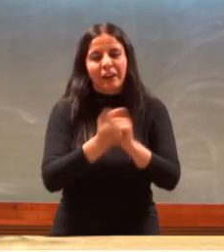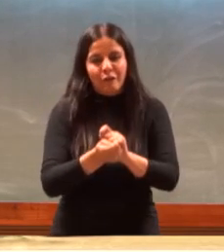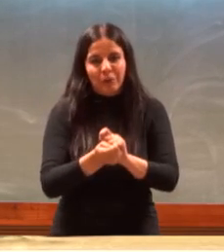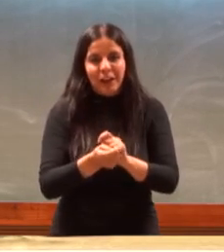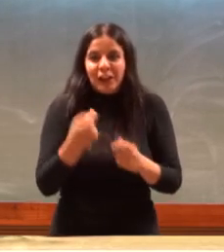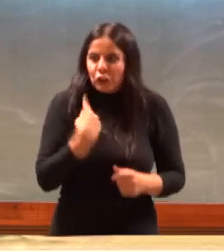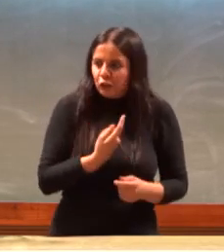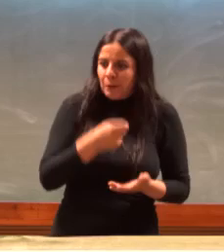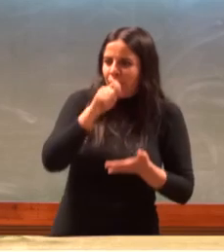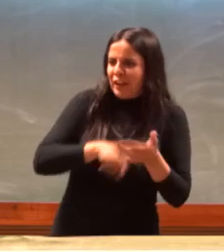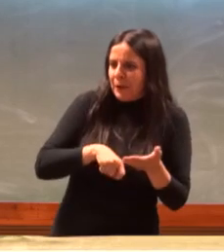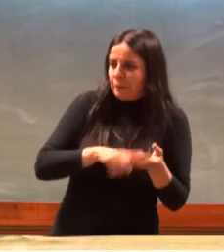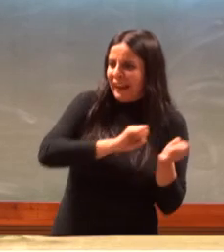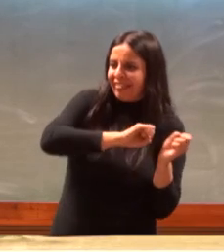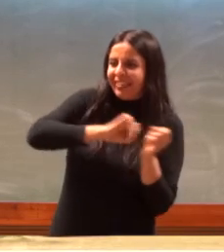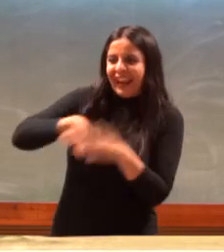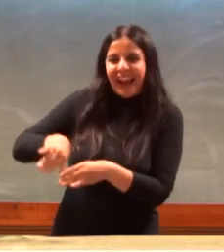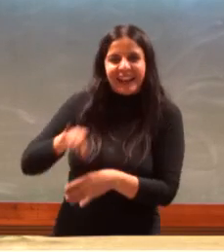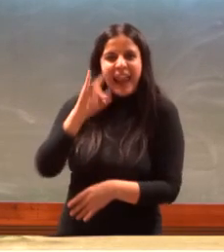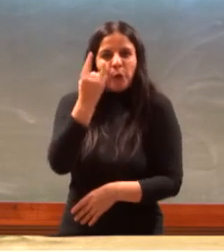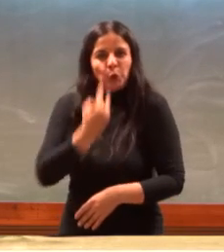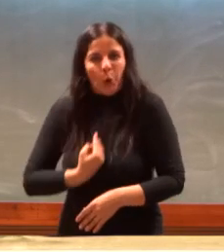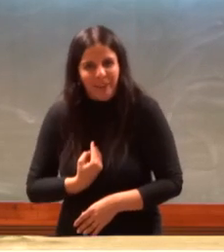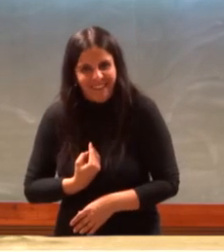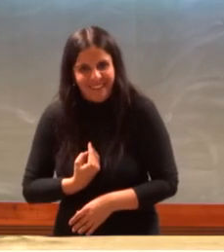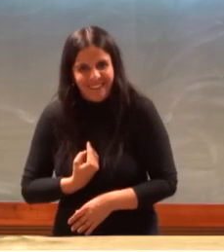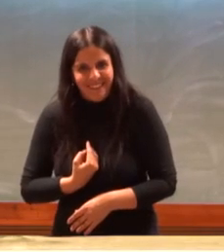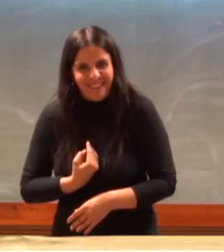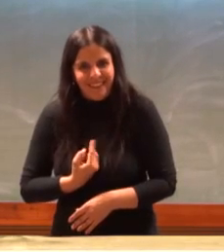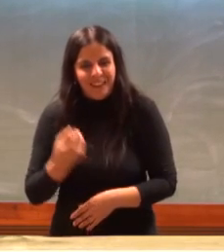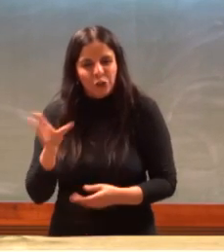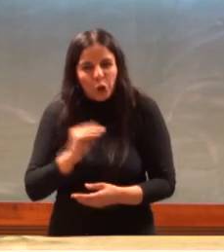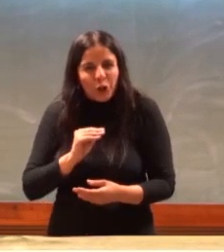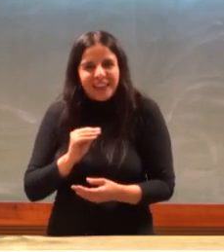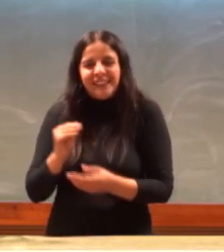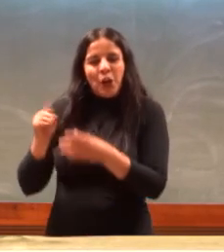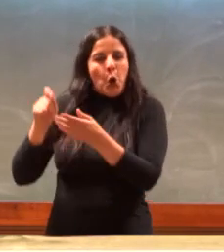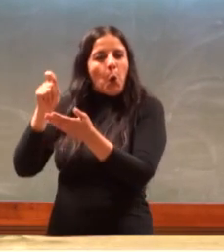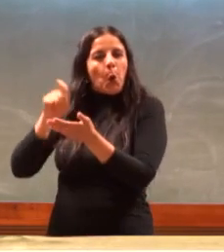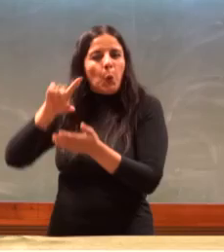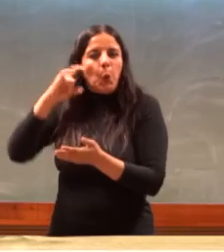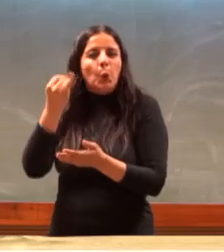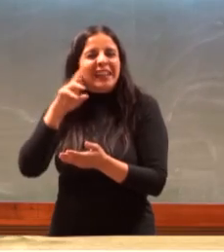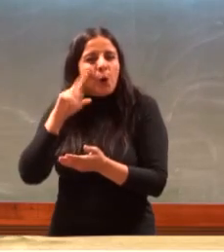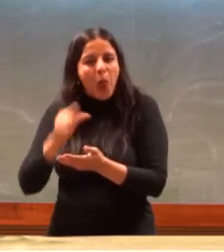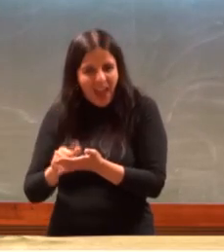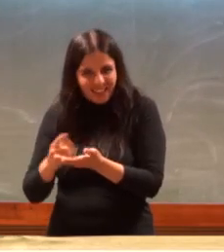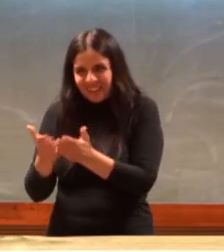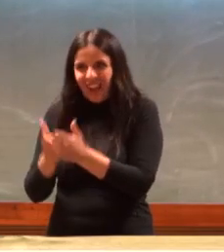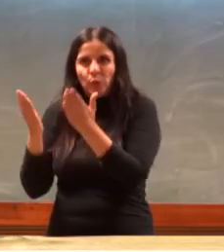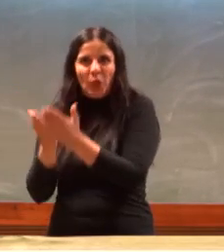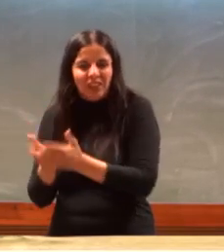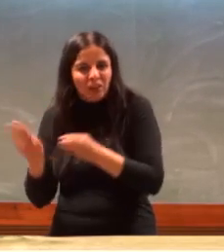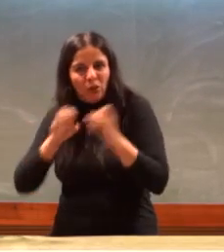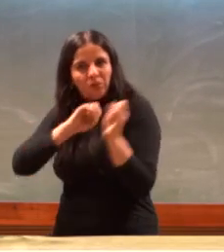autonomía Universitaria en aspectos organizativos curriculares y estudiantiles nosotros creemos que esto es grave porque en realidad